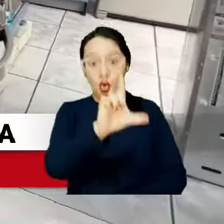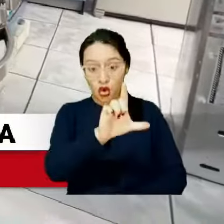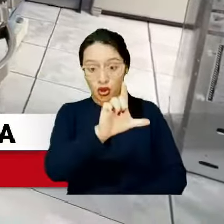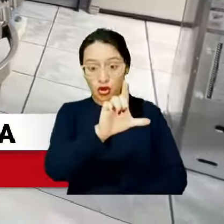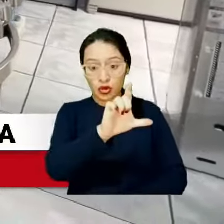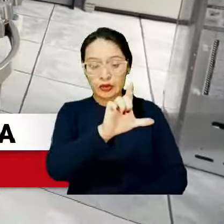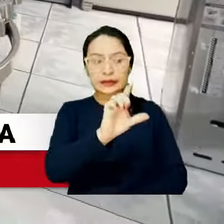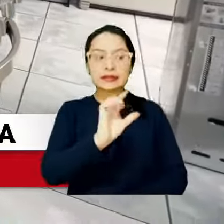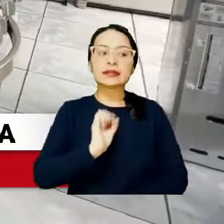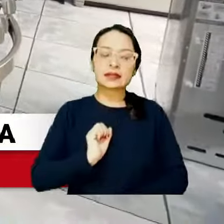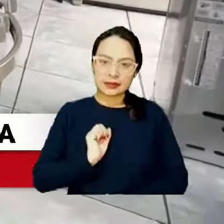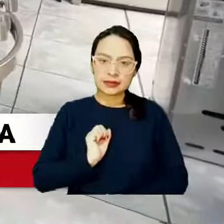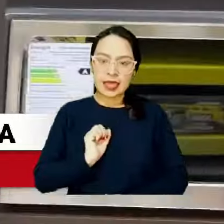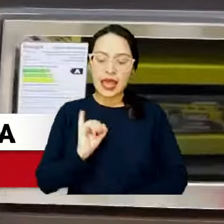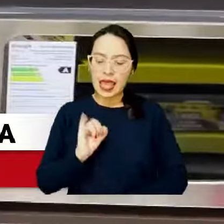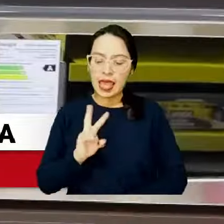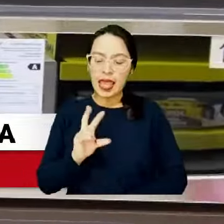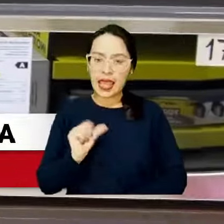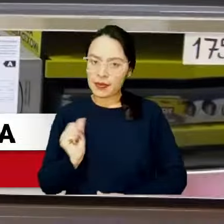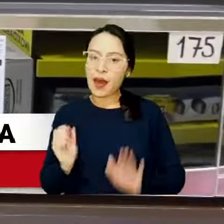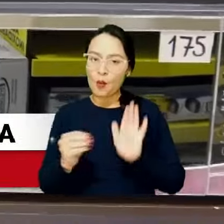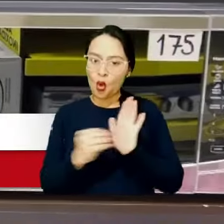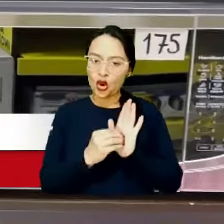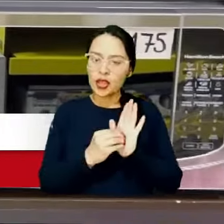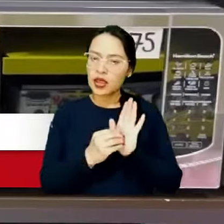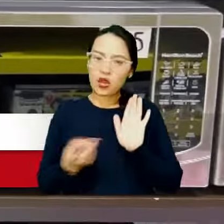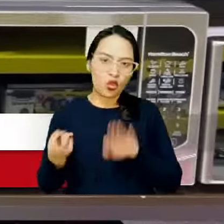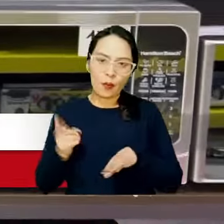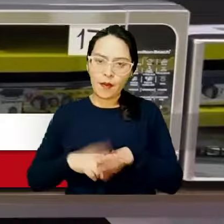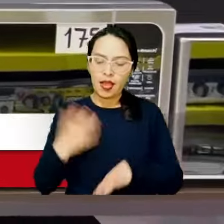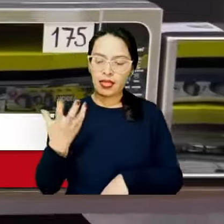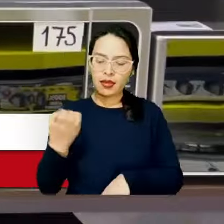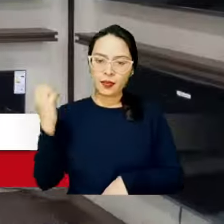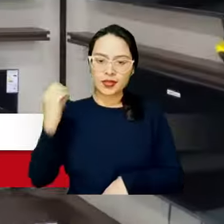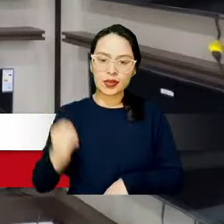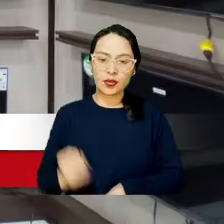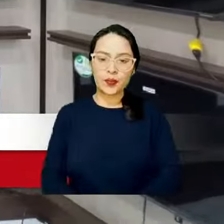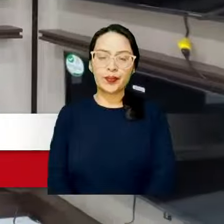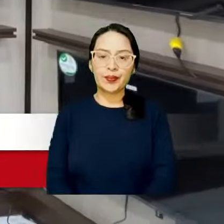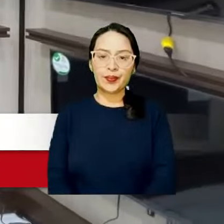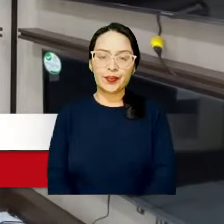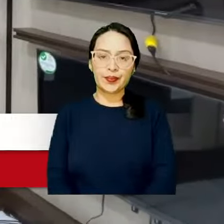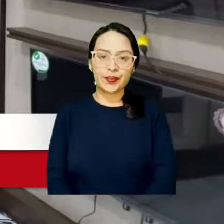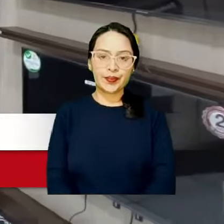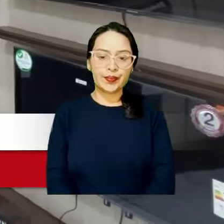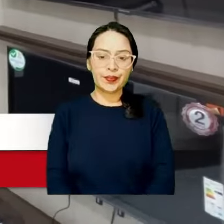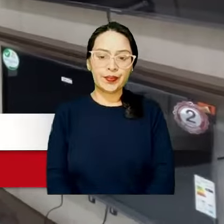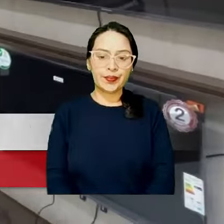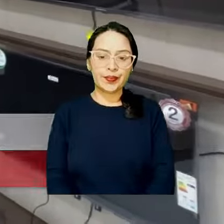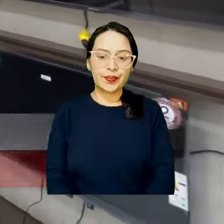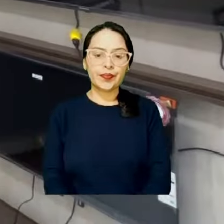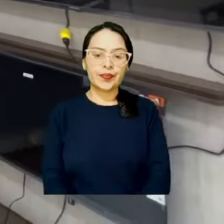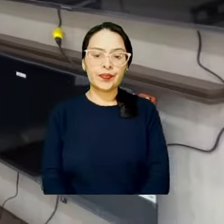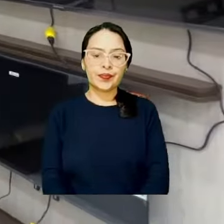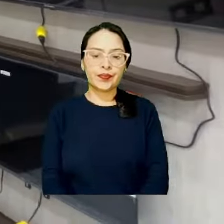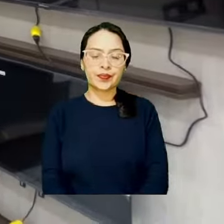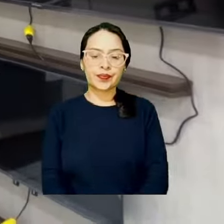del incremento del impuesto. Liliana Llanes, Unción Televisión.